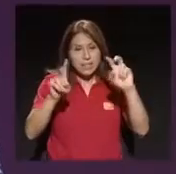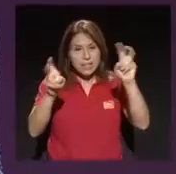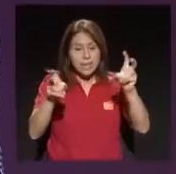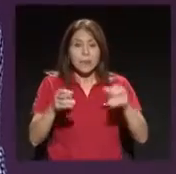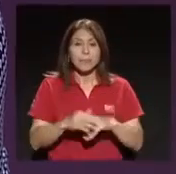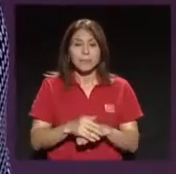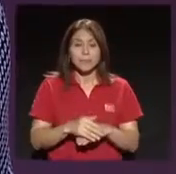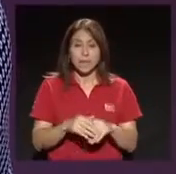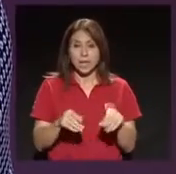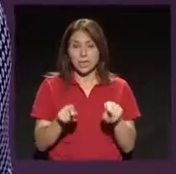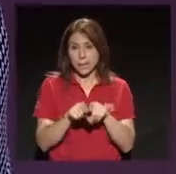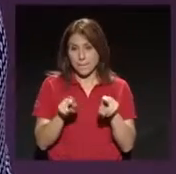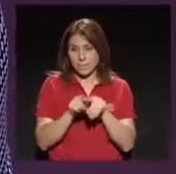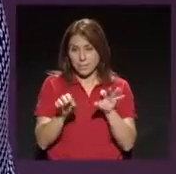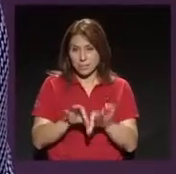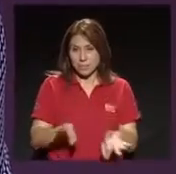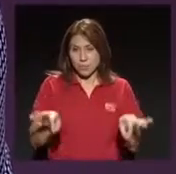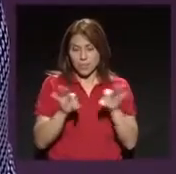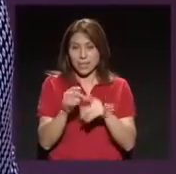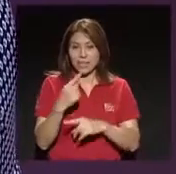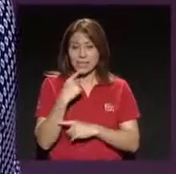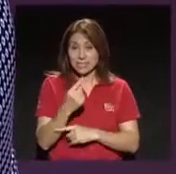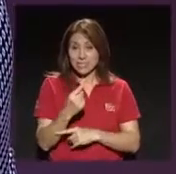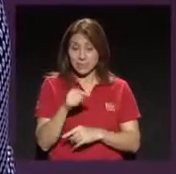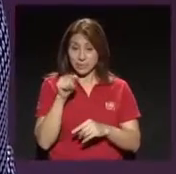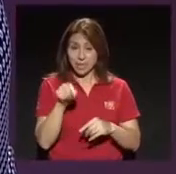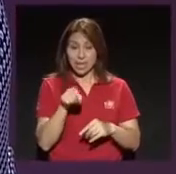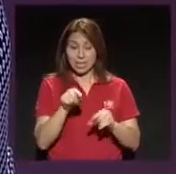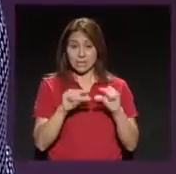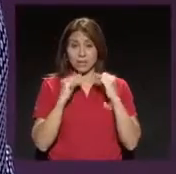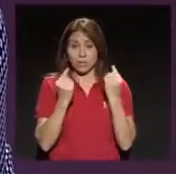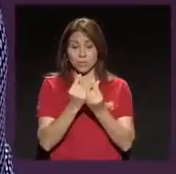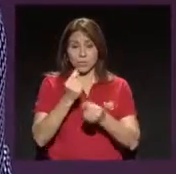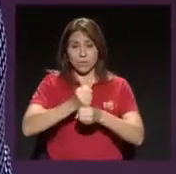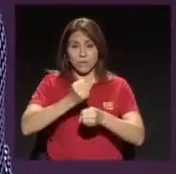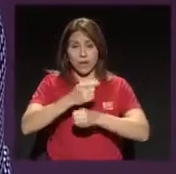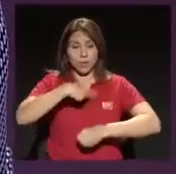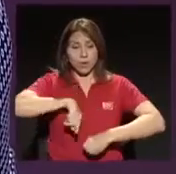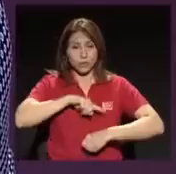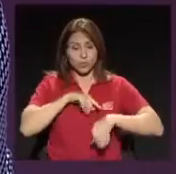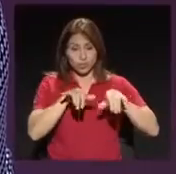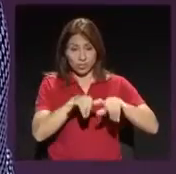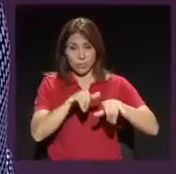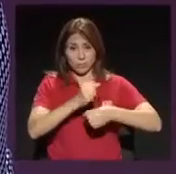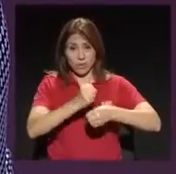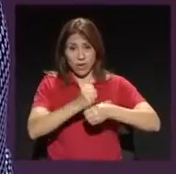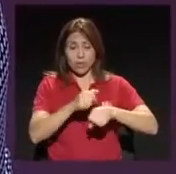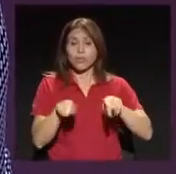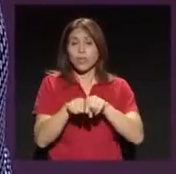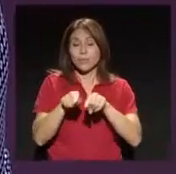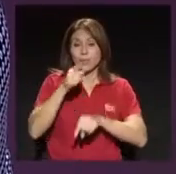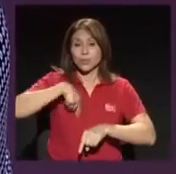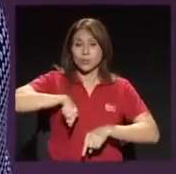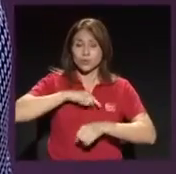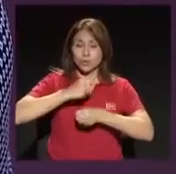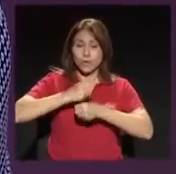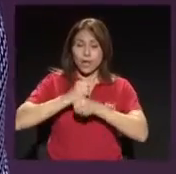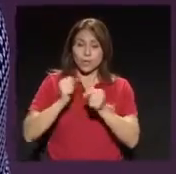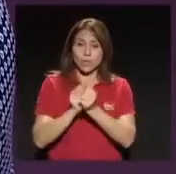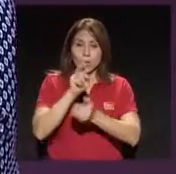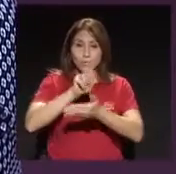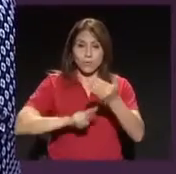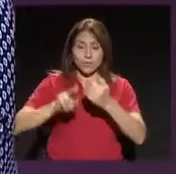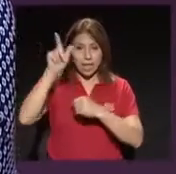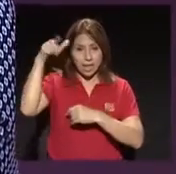importante decir que en este grupo de trabajo que nosotros estamos también trabajando con la Universidad de Londres en relación con